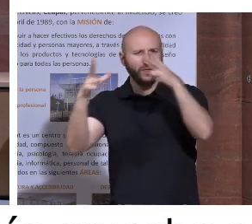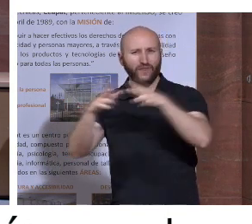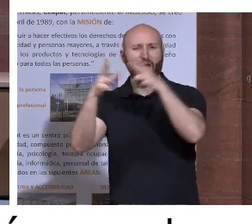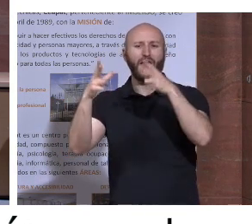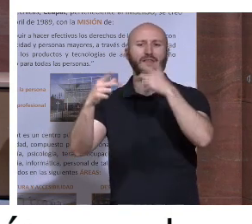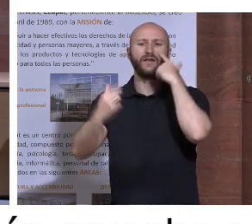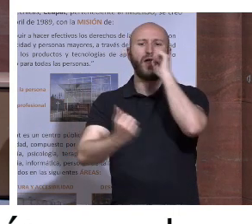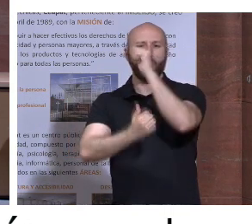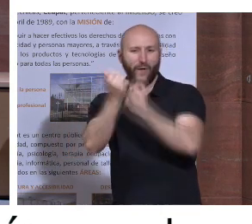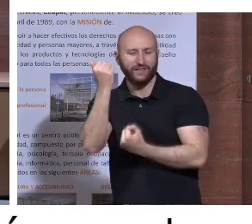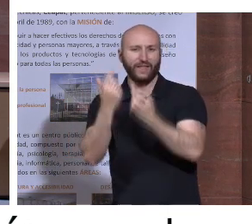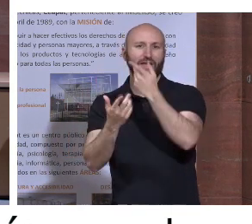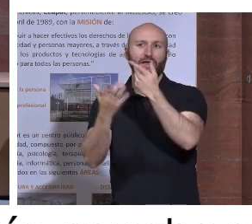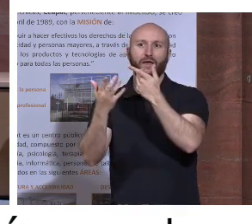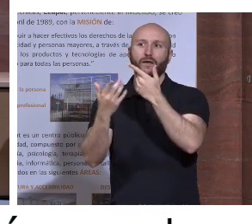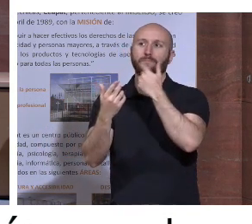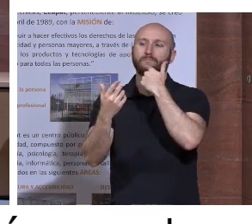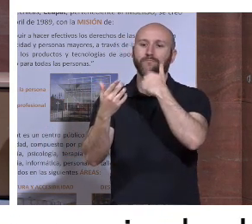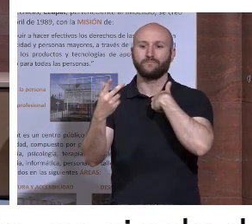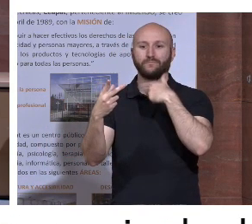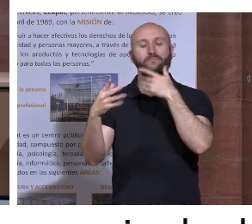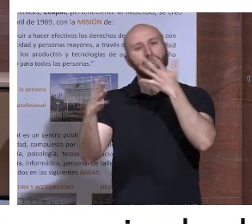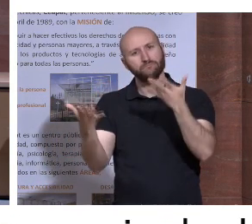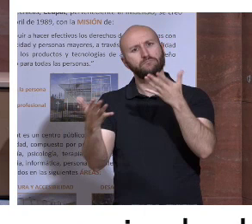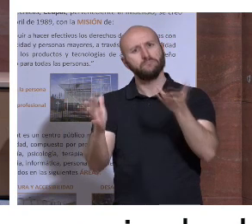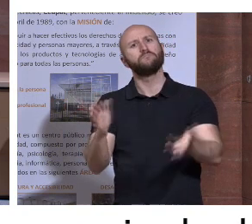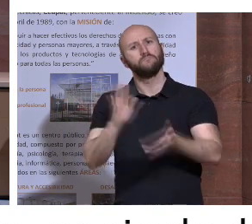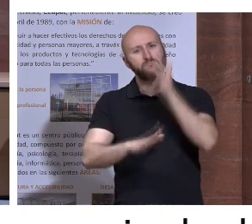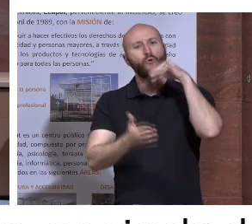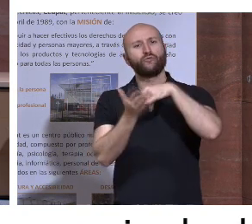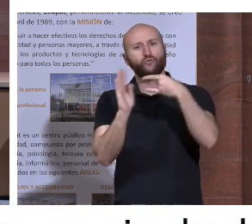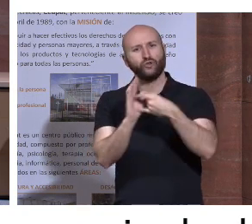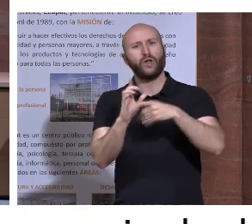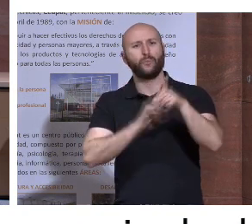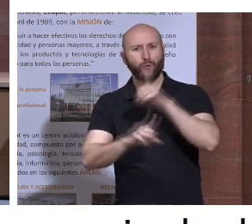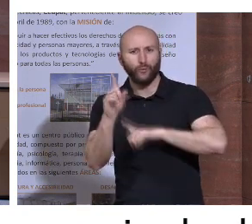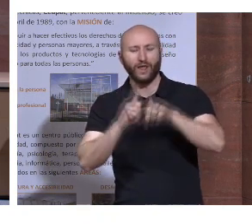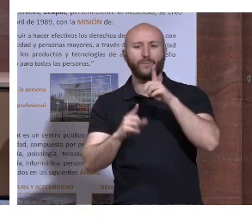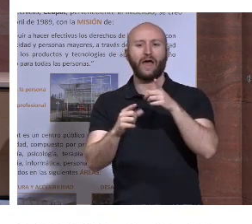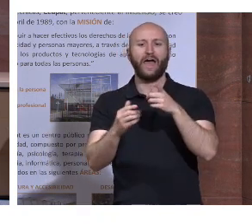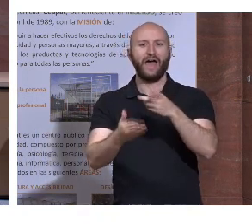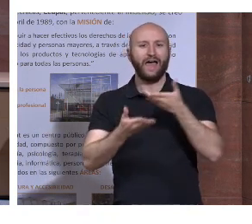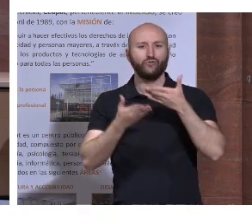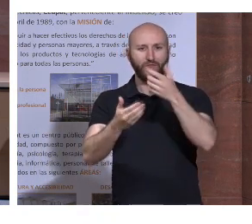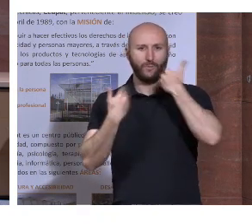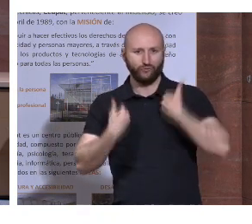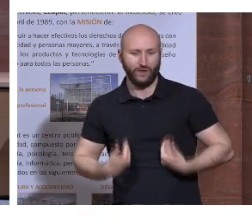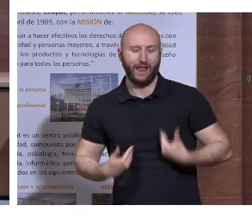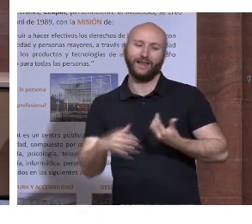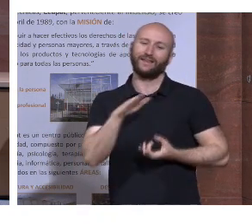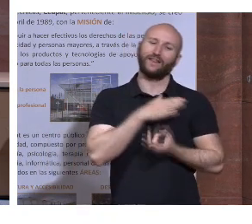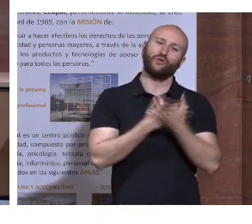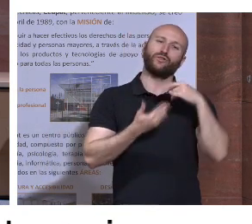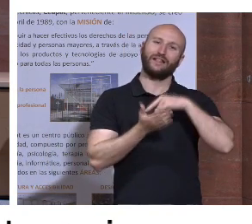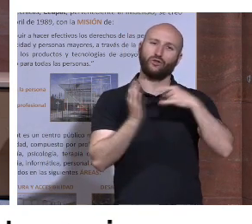empatía, y dijeron, bueno, pues vamos a solucionar los problemas, la asistencia personal, la creación de